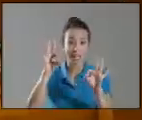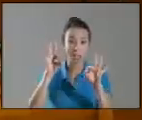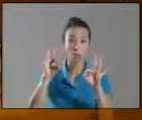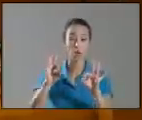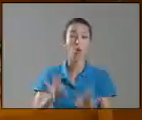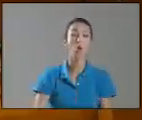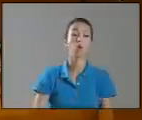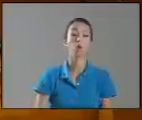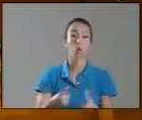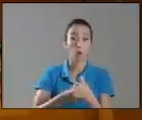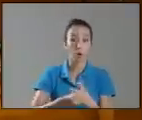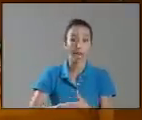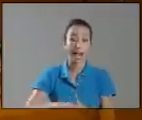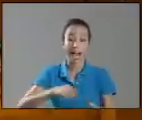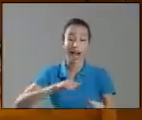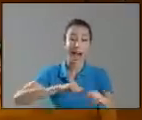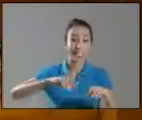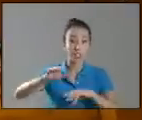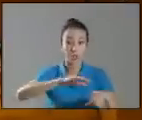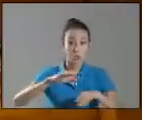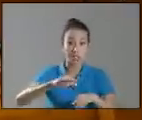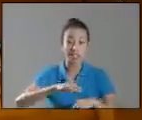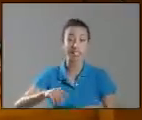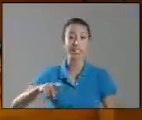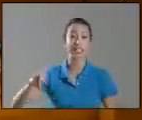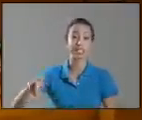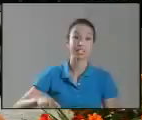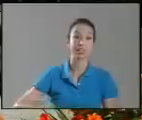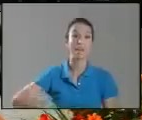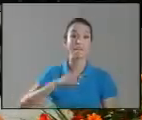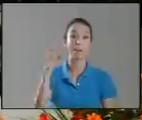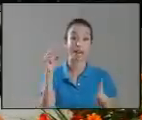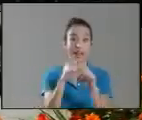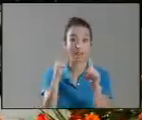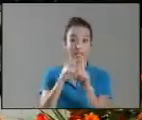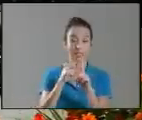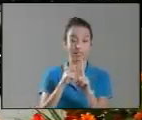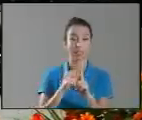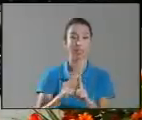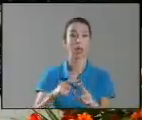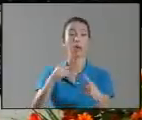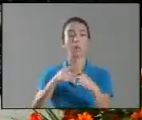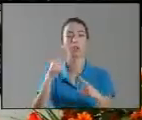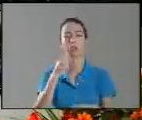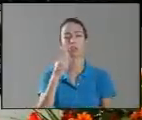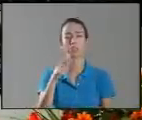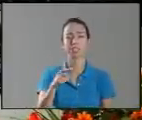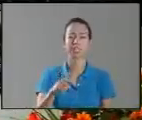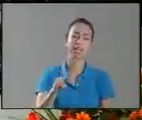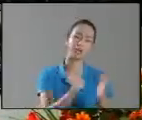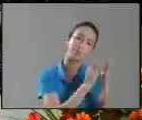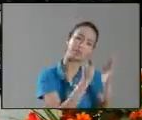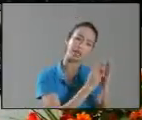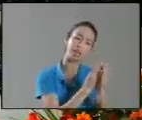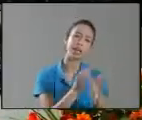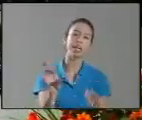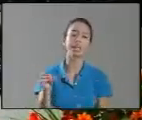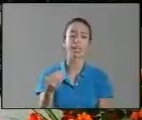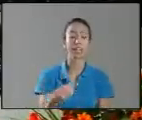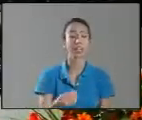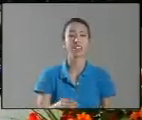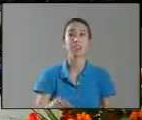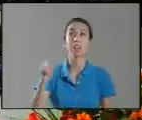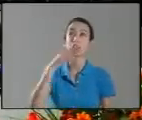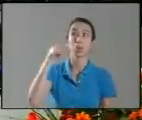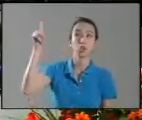Él estuvo prácticamente predicando con su palabra y con sus hechos, 120 años. Algunos dicen eso porque la Biblia